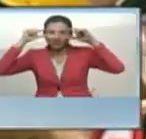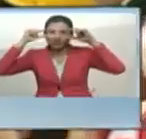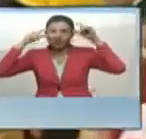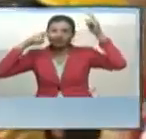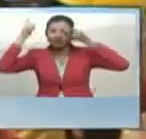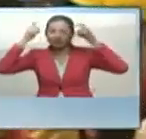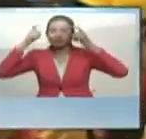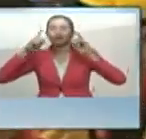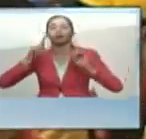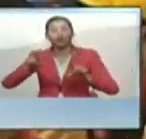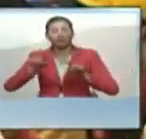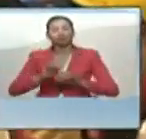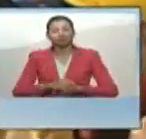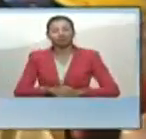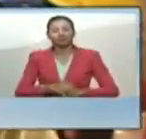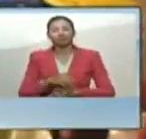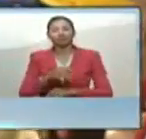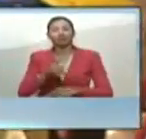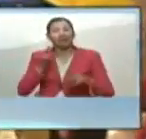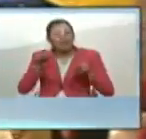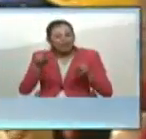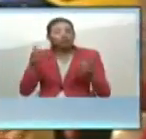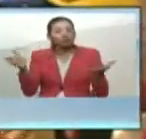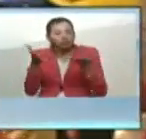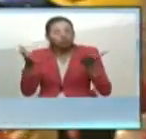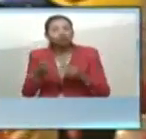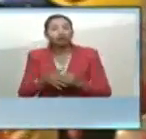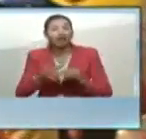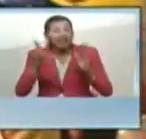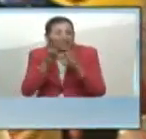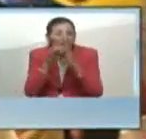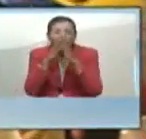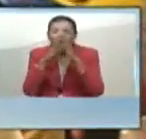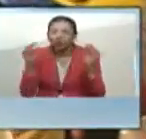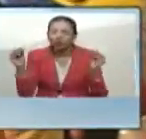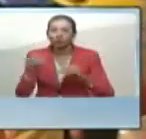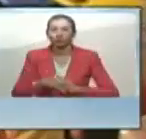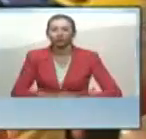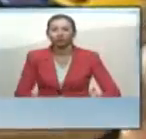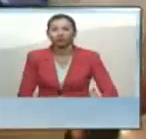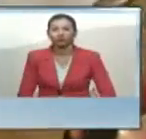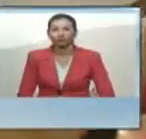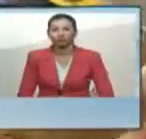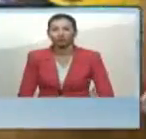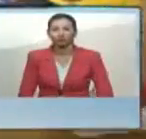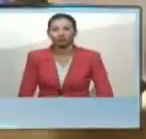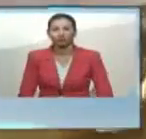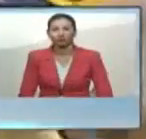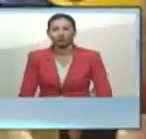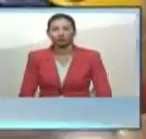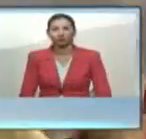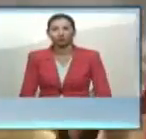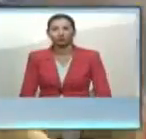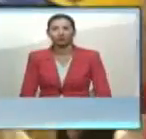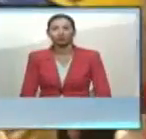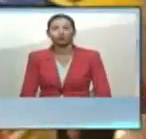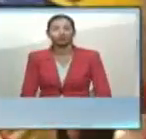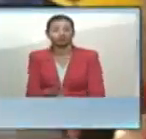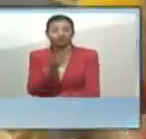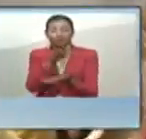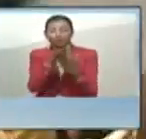ese espacio que la educación media está propiciando. En cada liceo, Nicolás, estamos pronunciando las